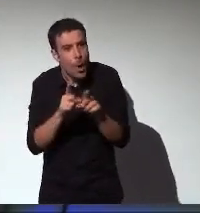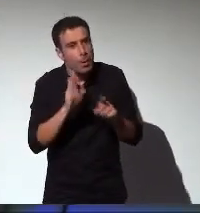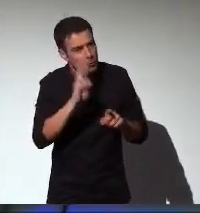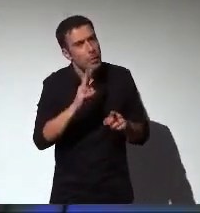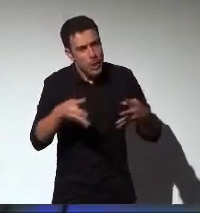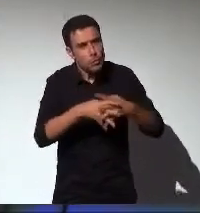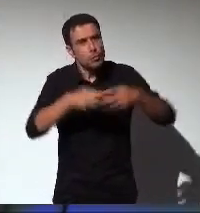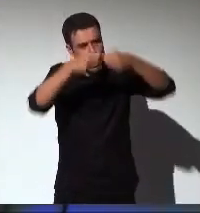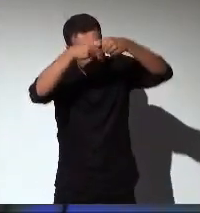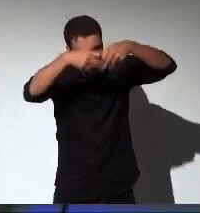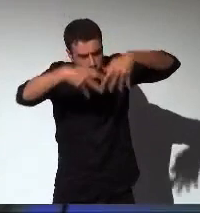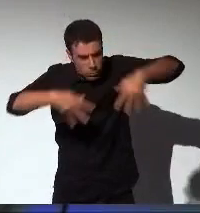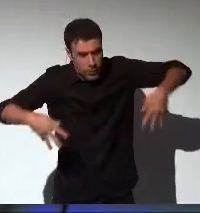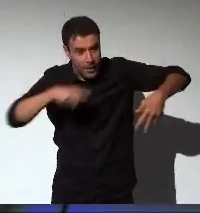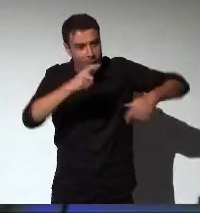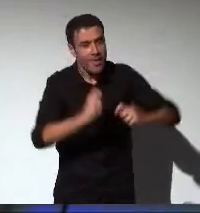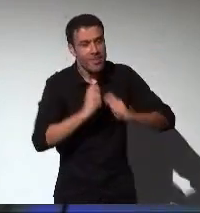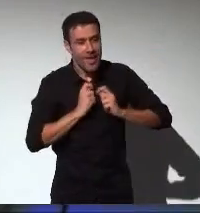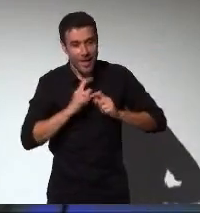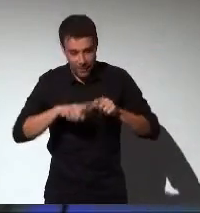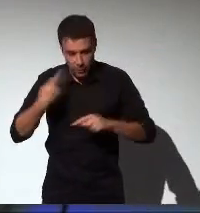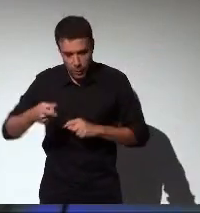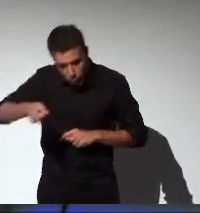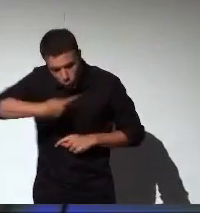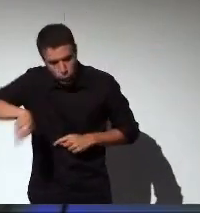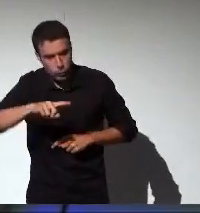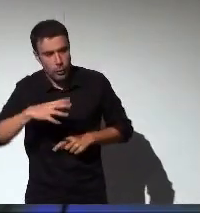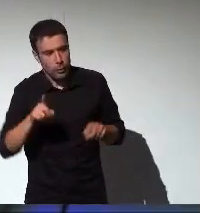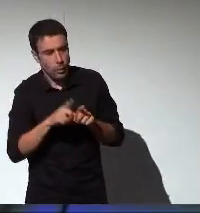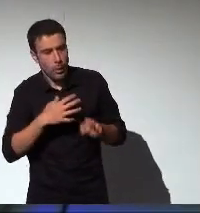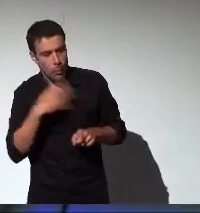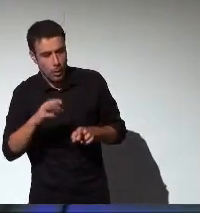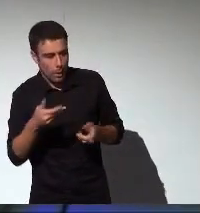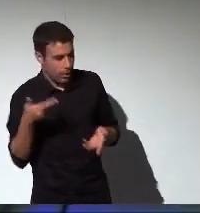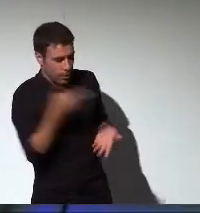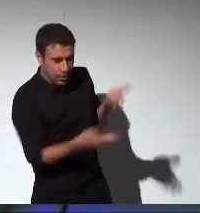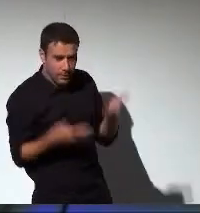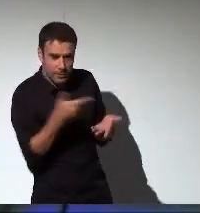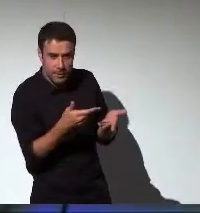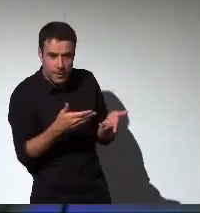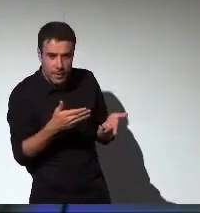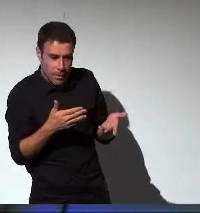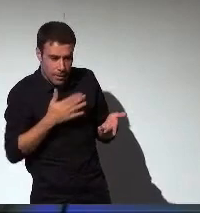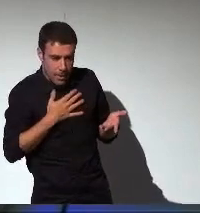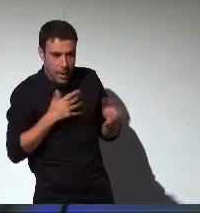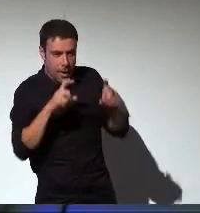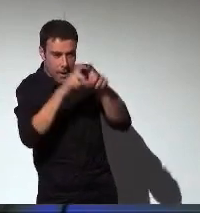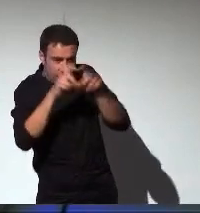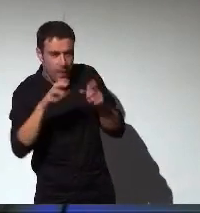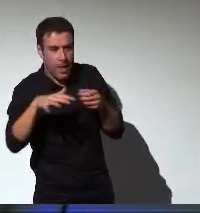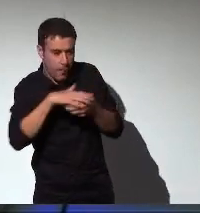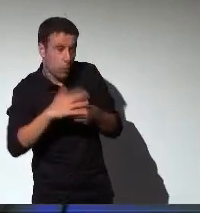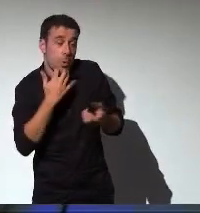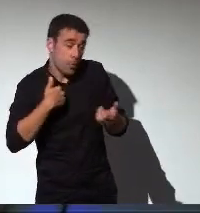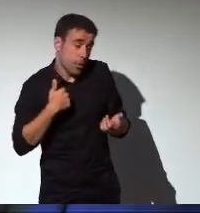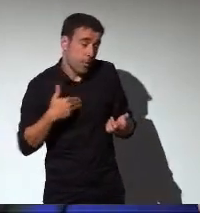creada muy interesante que va a favorecer que todos nosotros podamos hacer las aportaciones desde nuestros diferentes ámbitos, ¿no? La